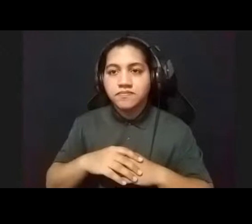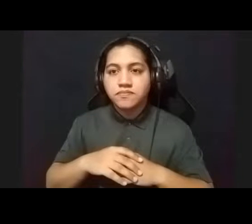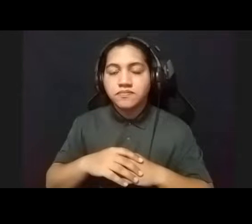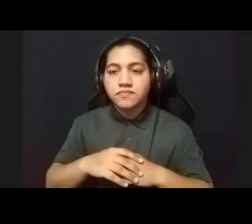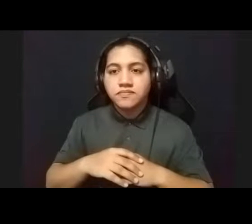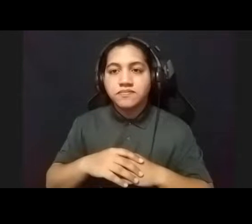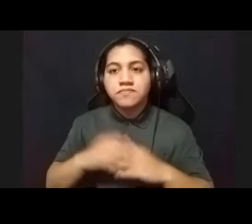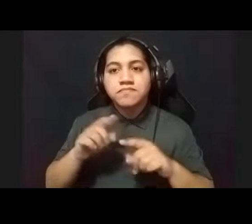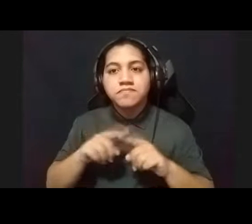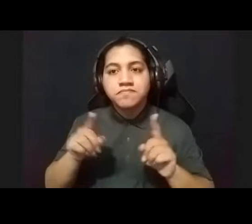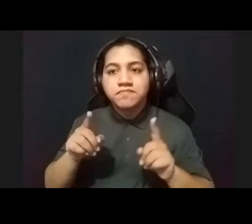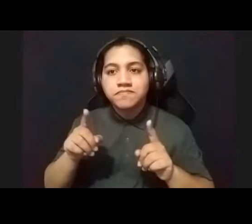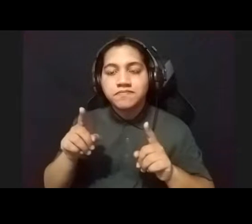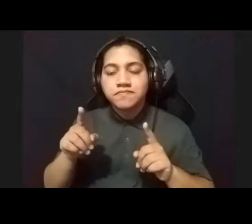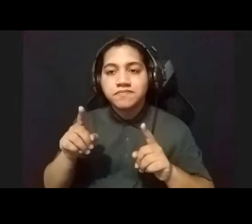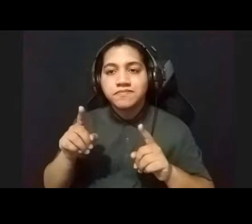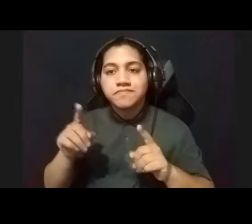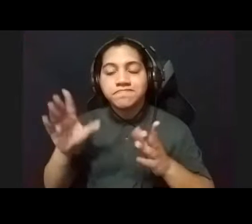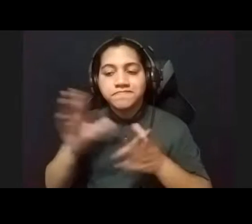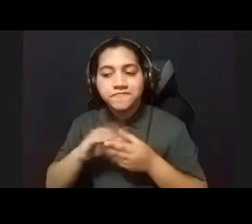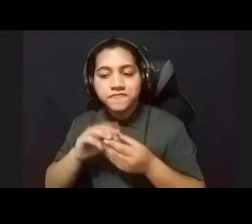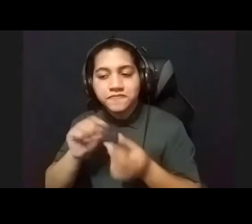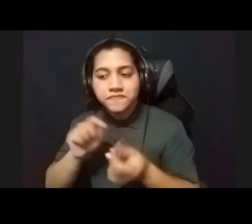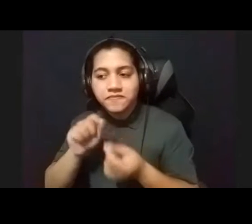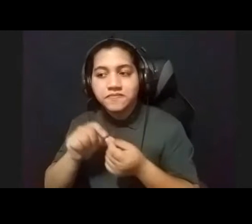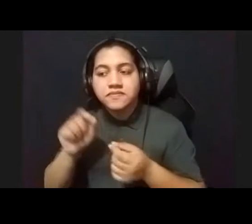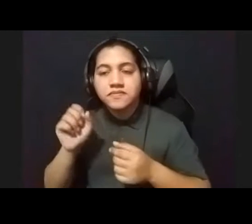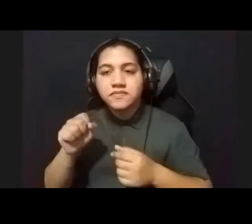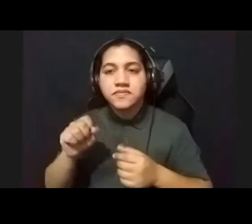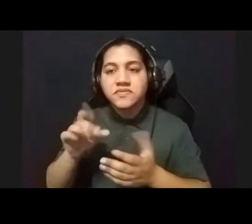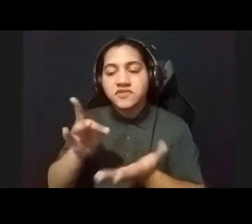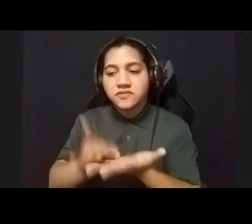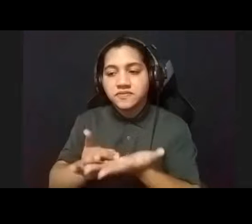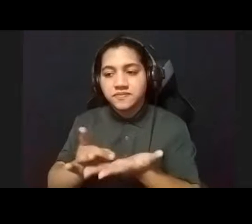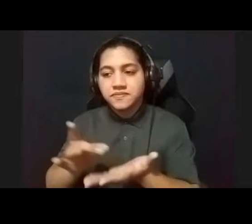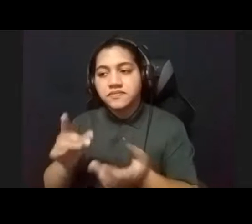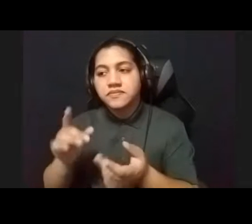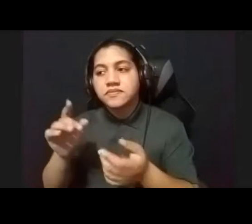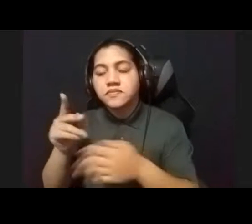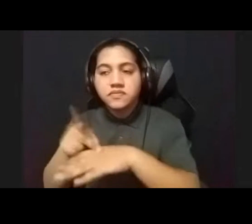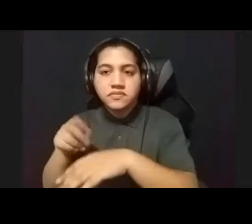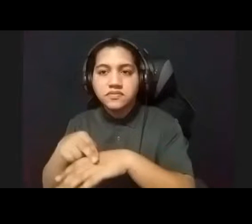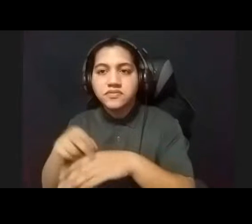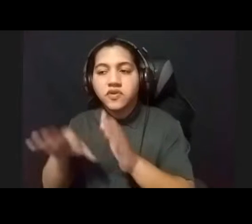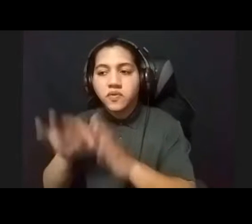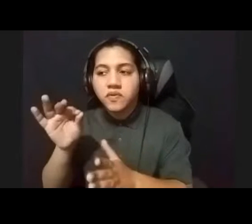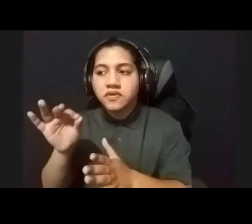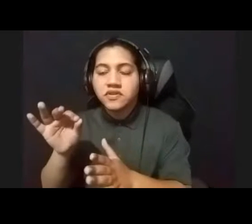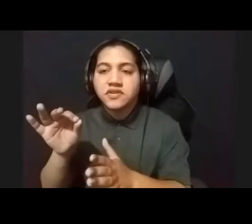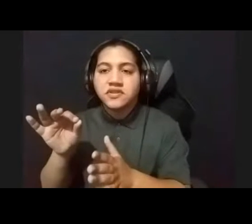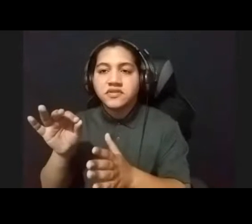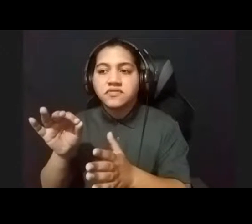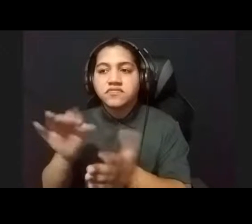Sin embargo, en ese cuento en específico, si hay una dote. En Puerto Rico, Martina encuentra una moneda. Yo